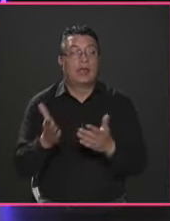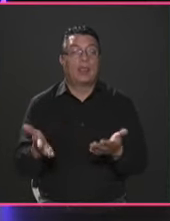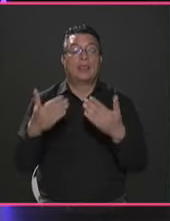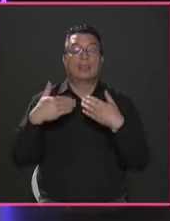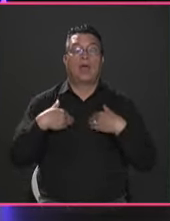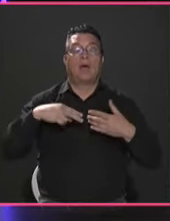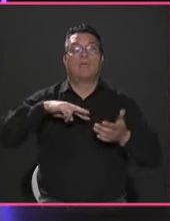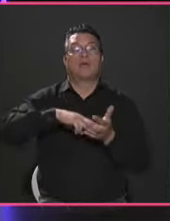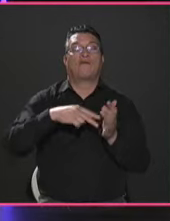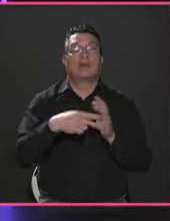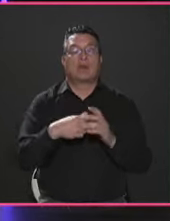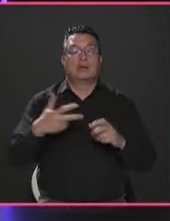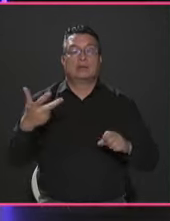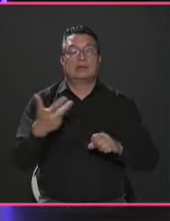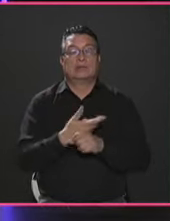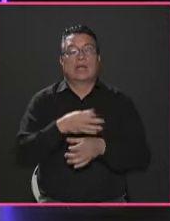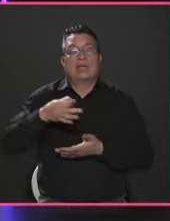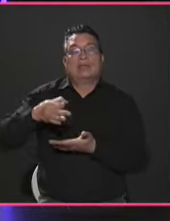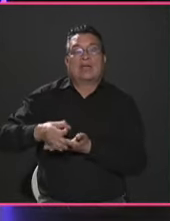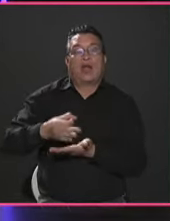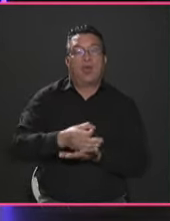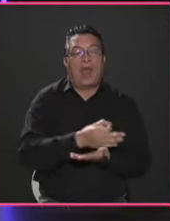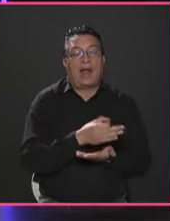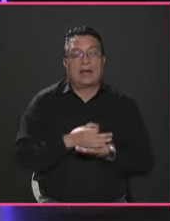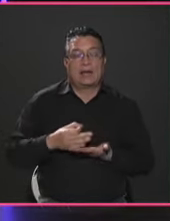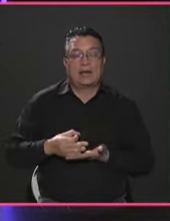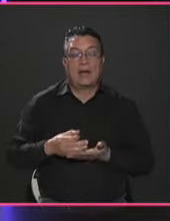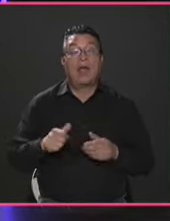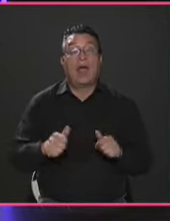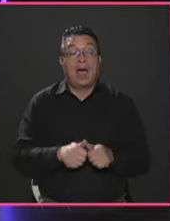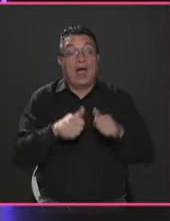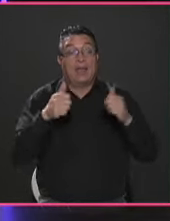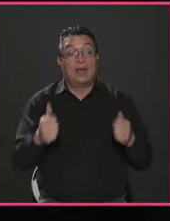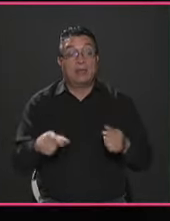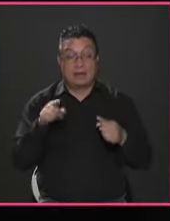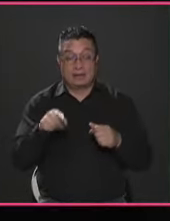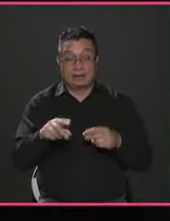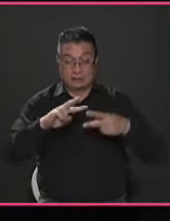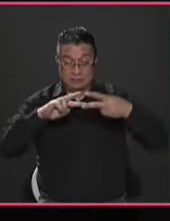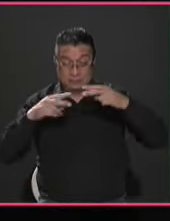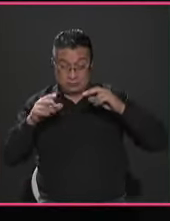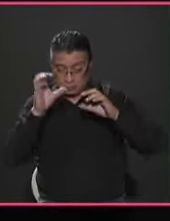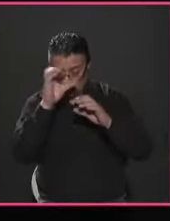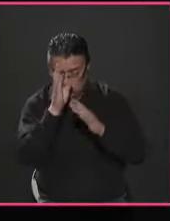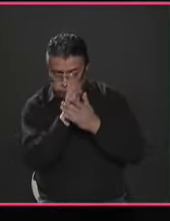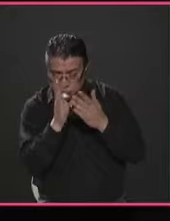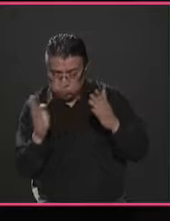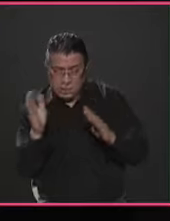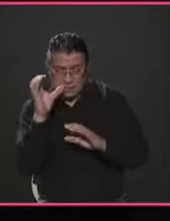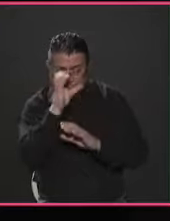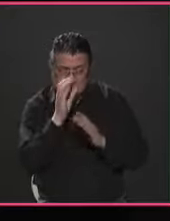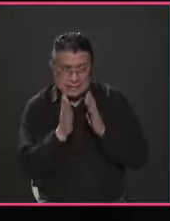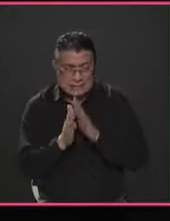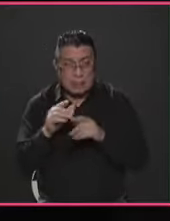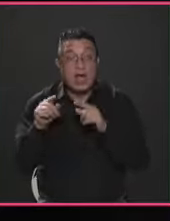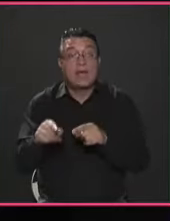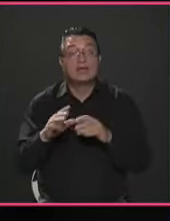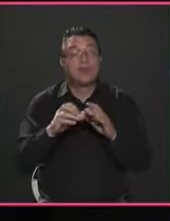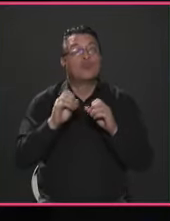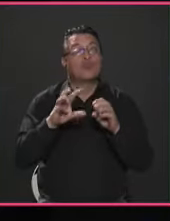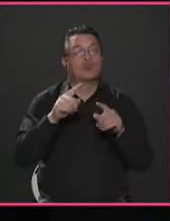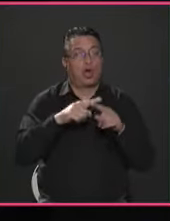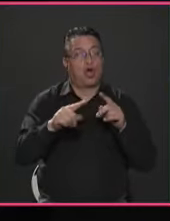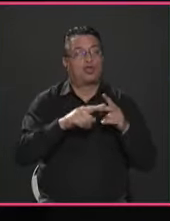problemas como estas malformaciones celulares y además la secuenciación tercera generación nos permite eh hacer varias otras cosas por